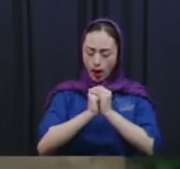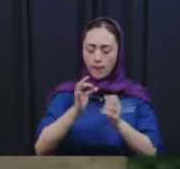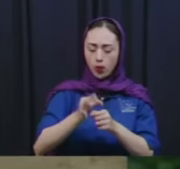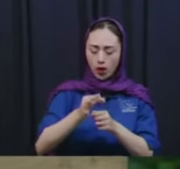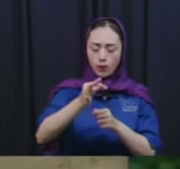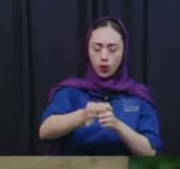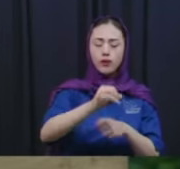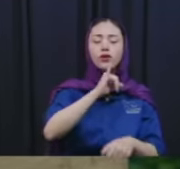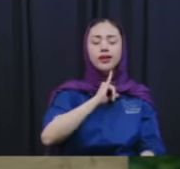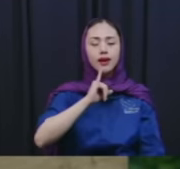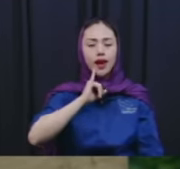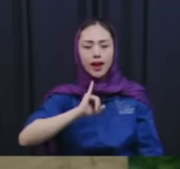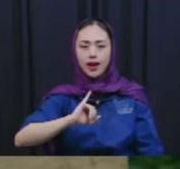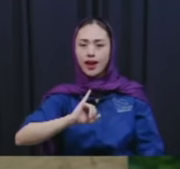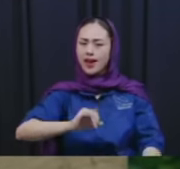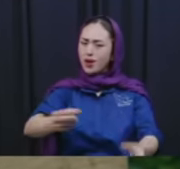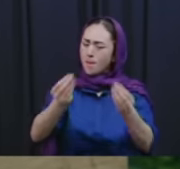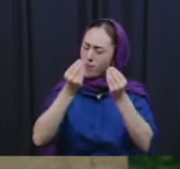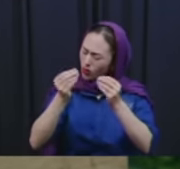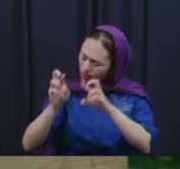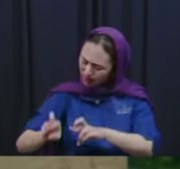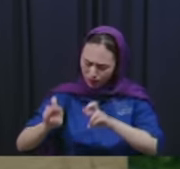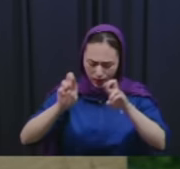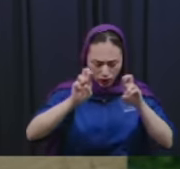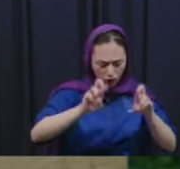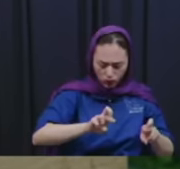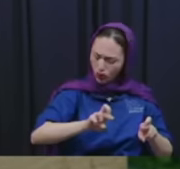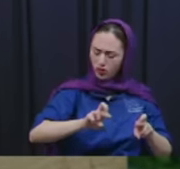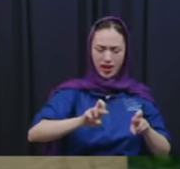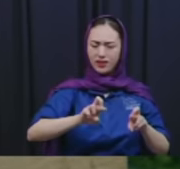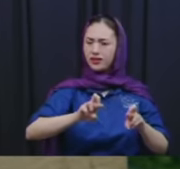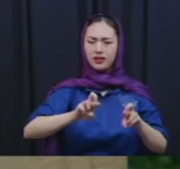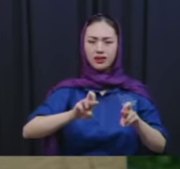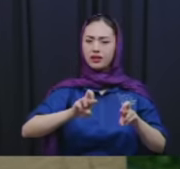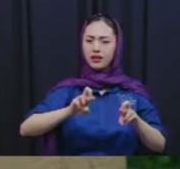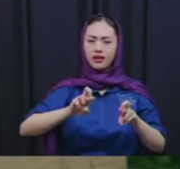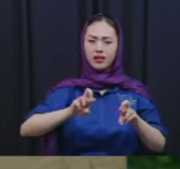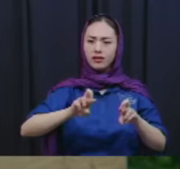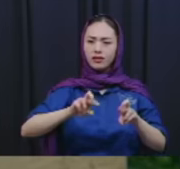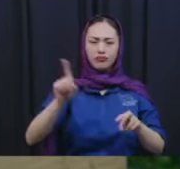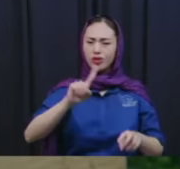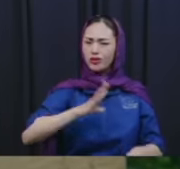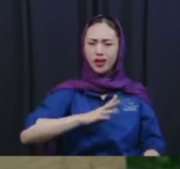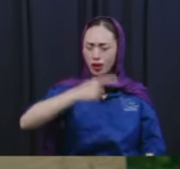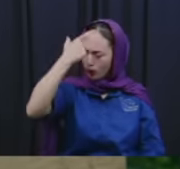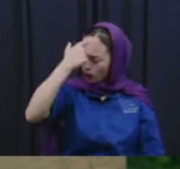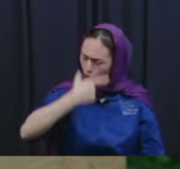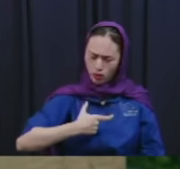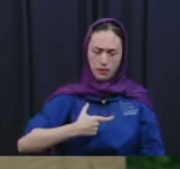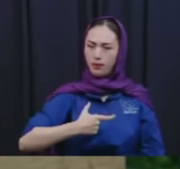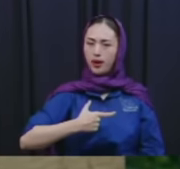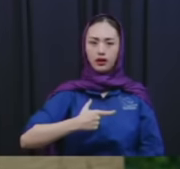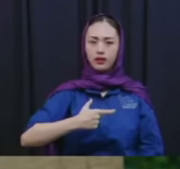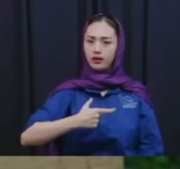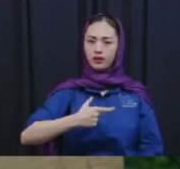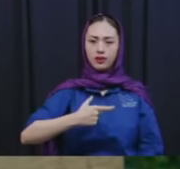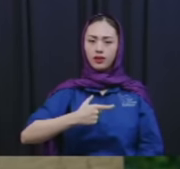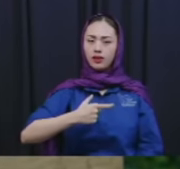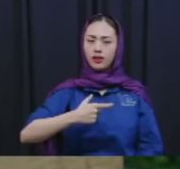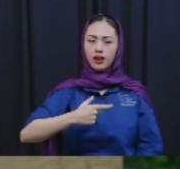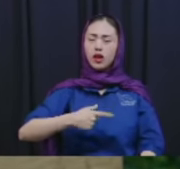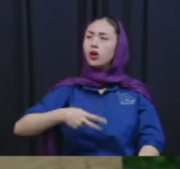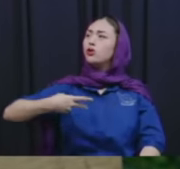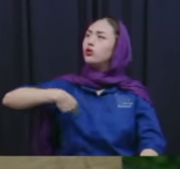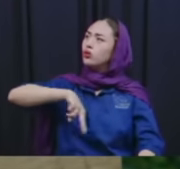aquellos millones de personas inocentes deentre los palestinos í nosotros queremos ayudar en esta